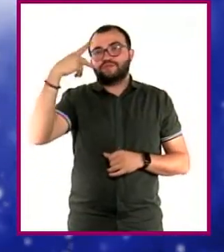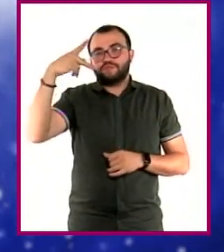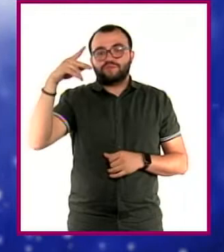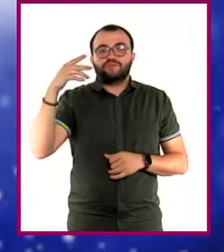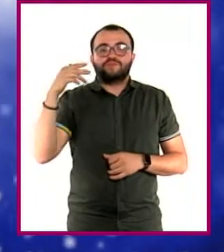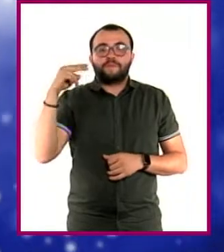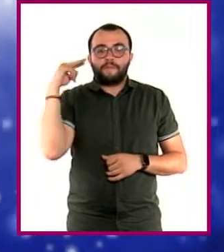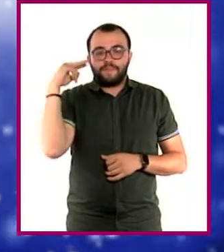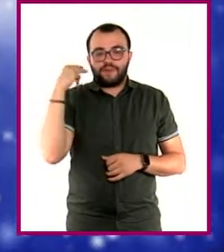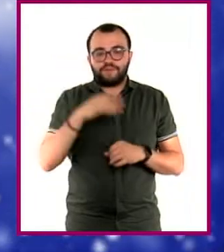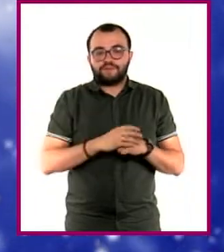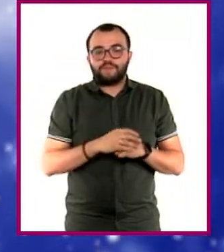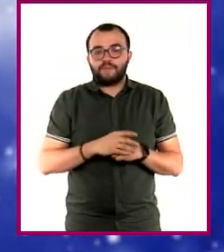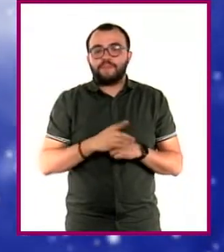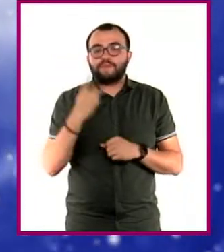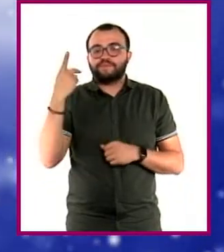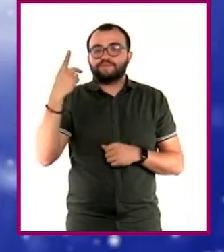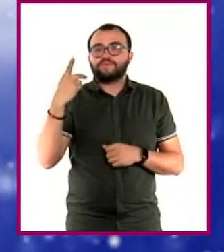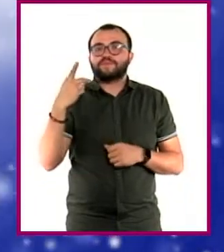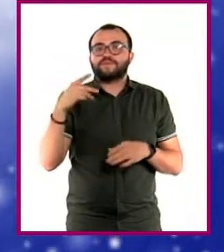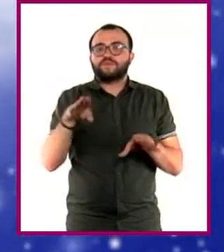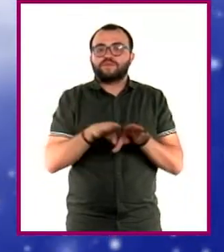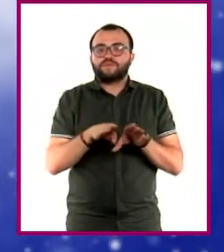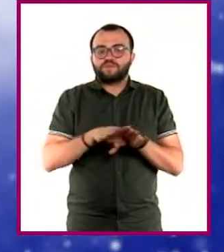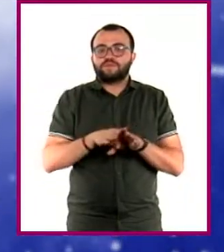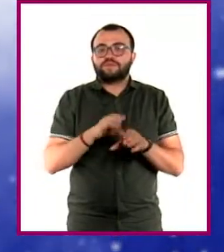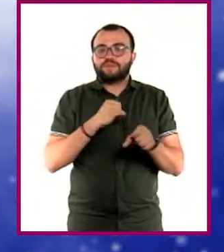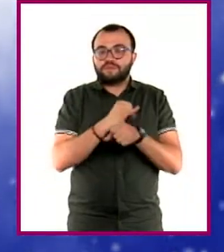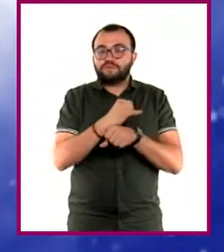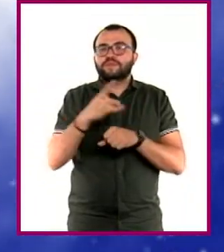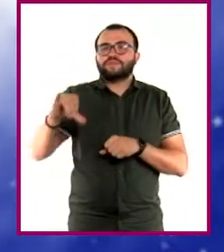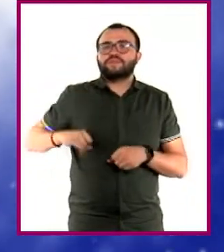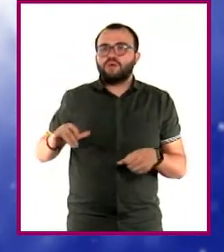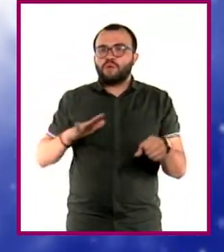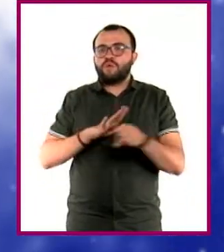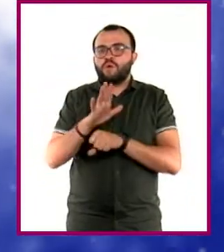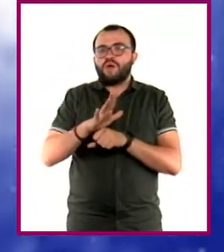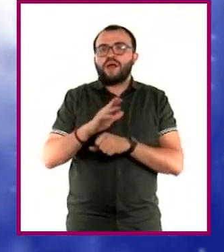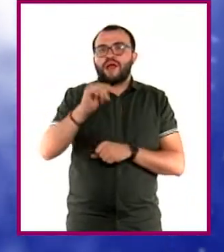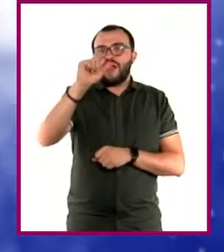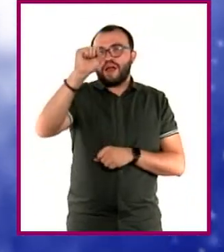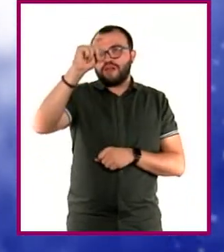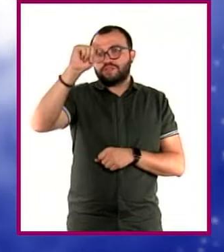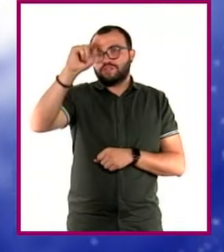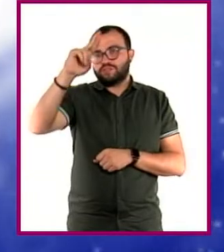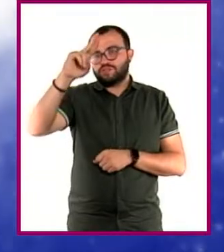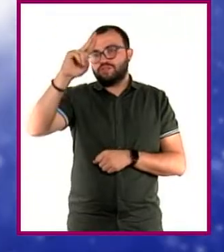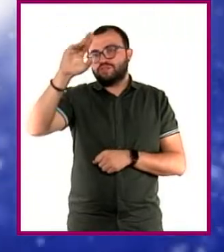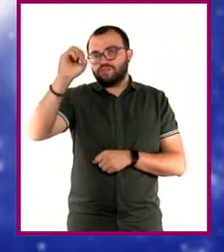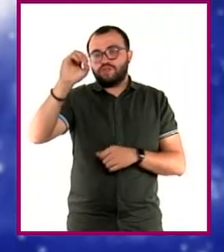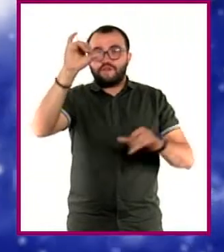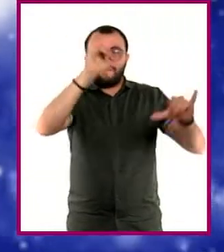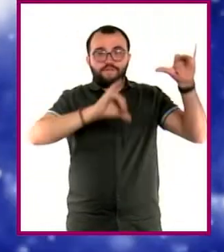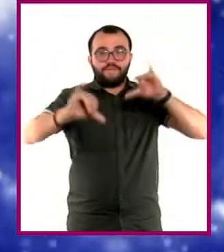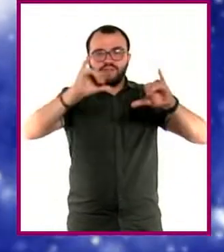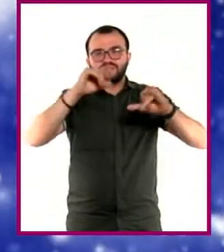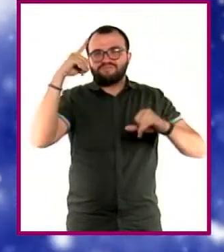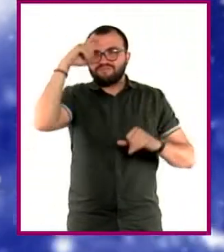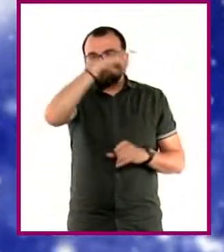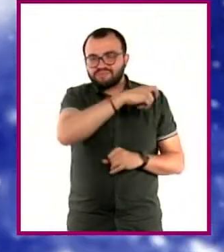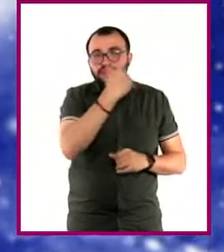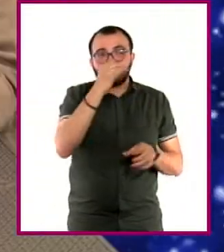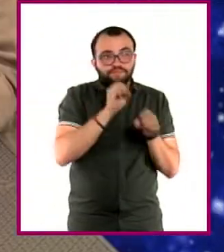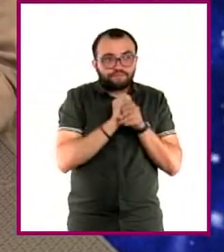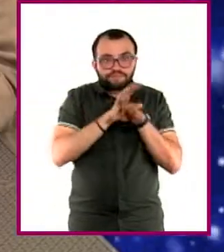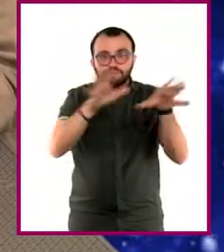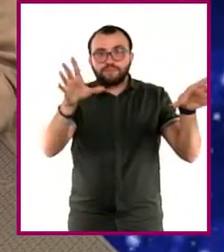miembro del Sistema Nacional de Investigadores. Sus intereses están en la astrofísica nuclear, sistemas complejos y la divulgación